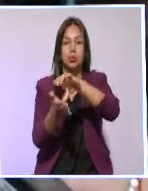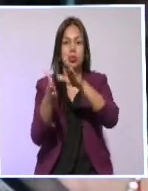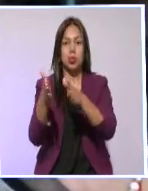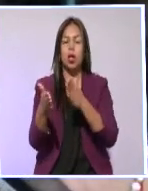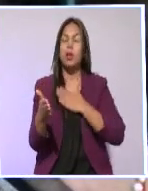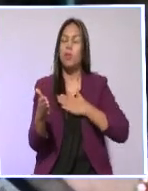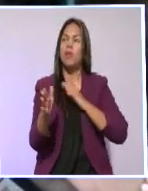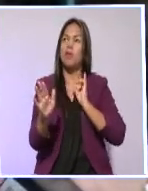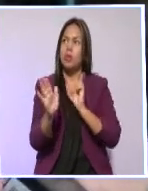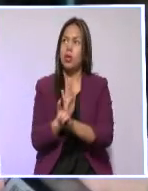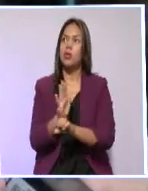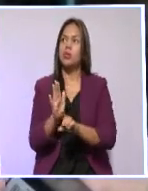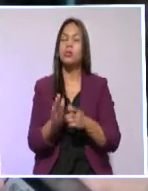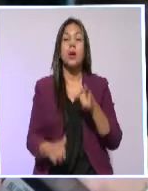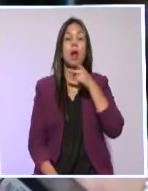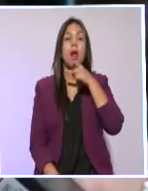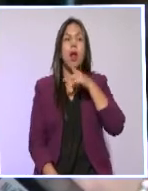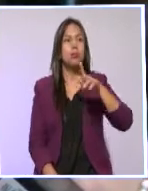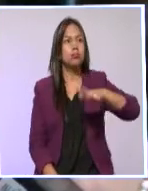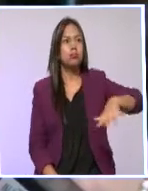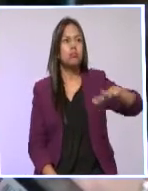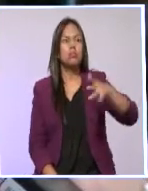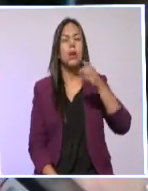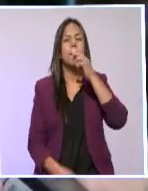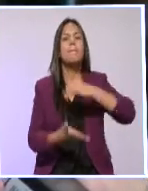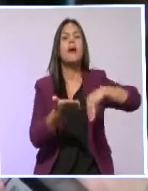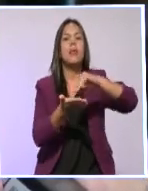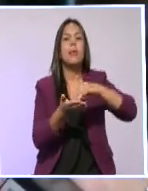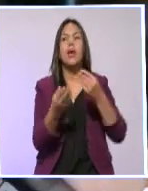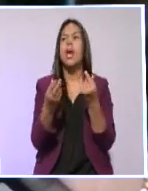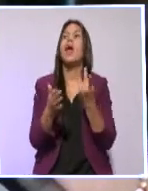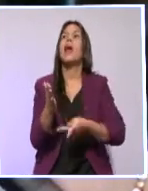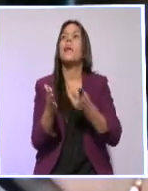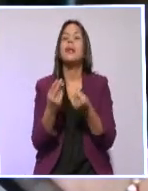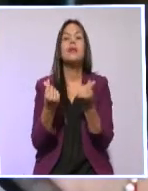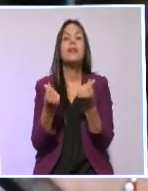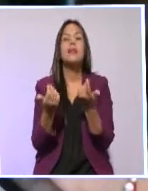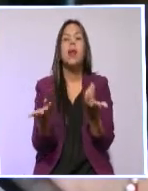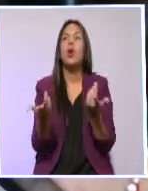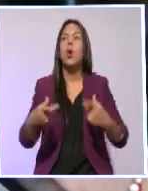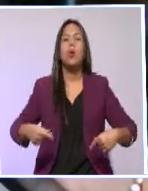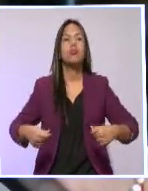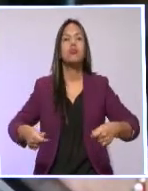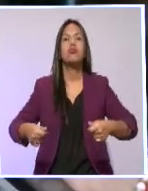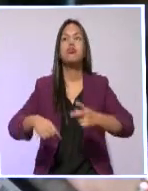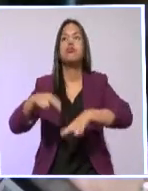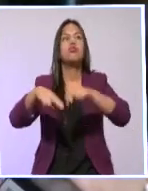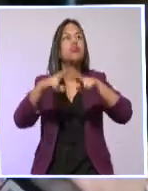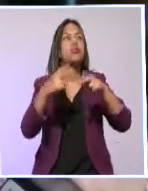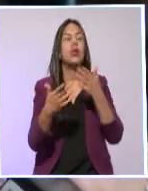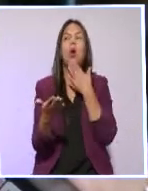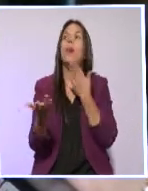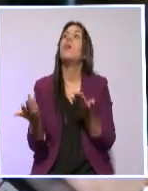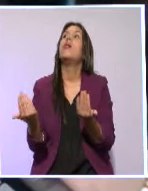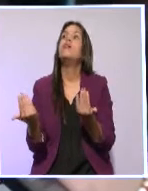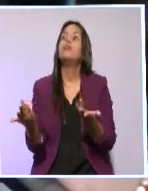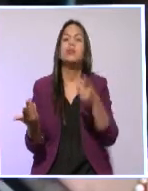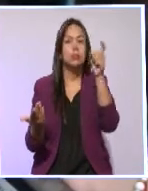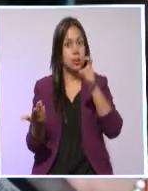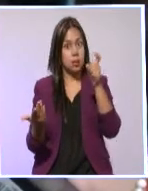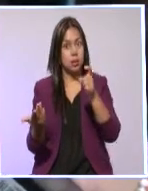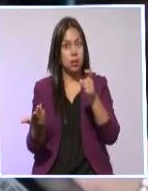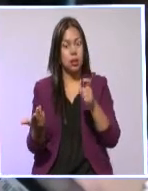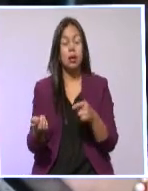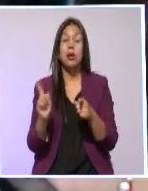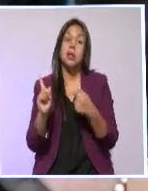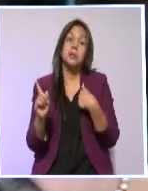para que el pueblo de Manabí pueda saber qué es lo que ha pasado con el dinero de la reconstrucción. No tenemos información, solamente nos ha dicho